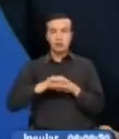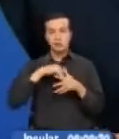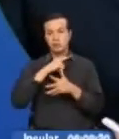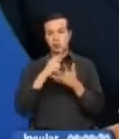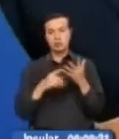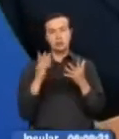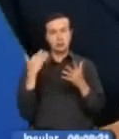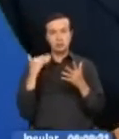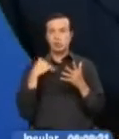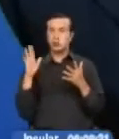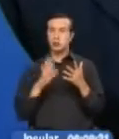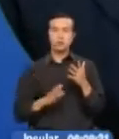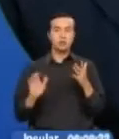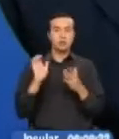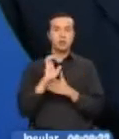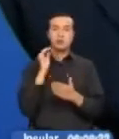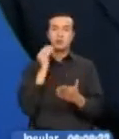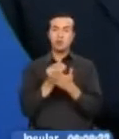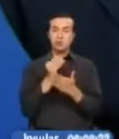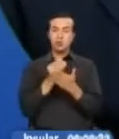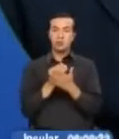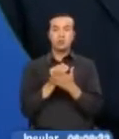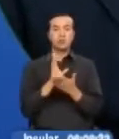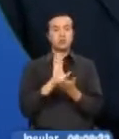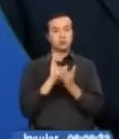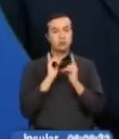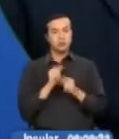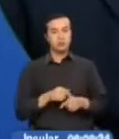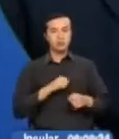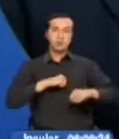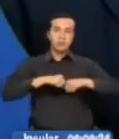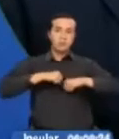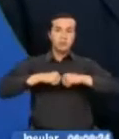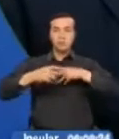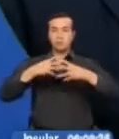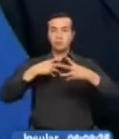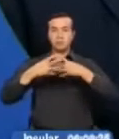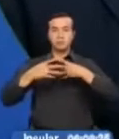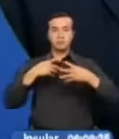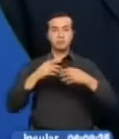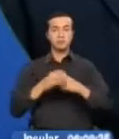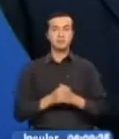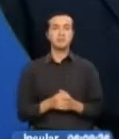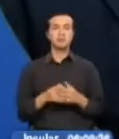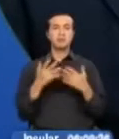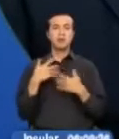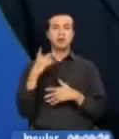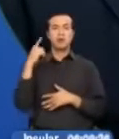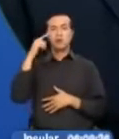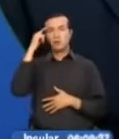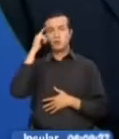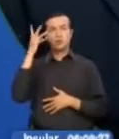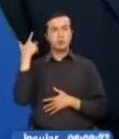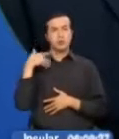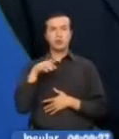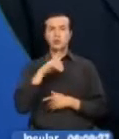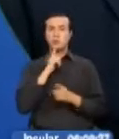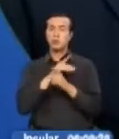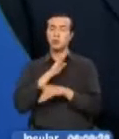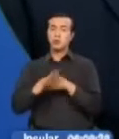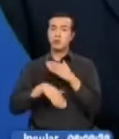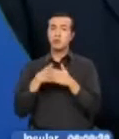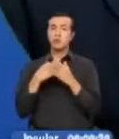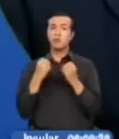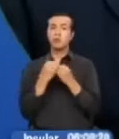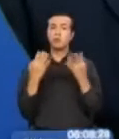que serán adquiridos por parte de las unidades de salud de una manera ágil y transparente ha ganado el estado que al mismo tiempo somos todos